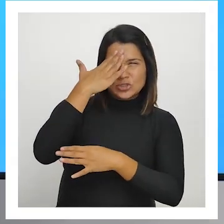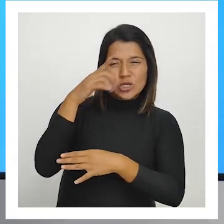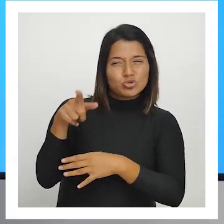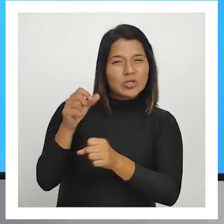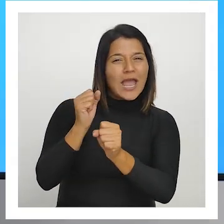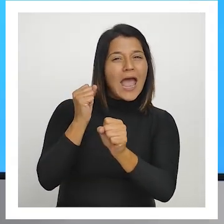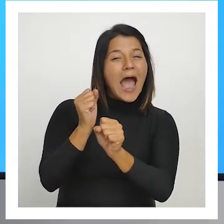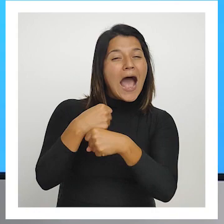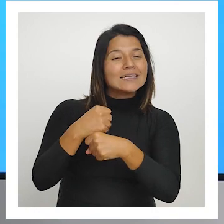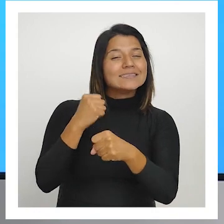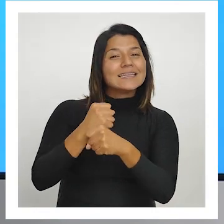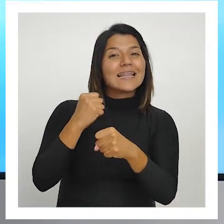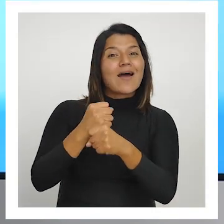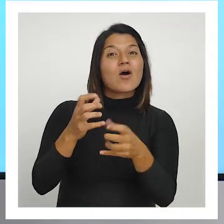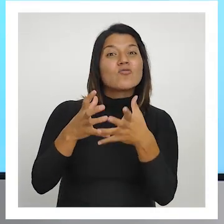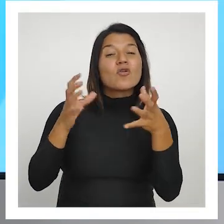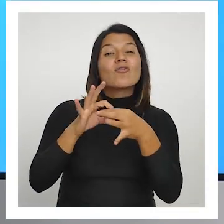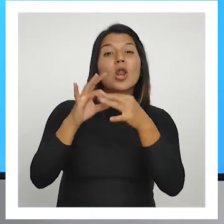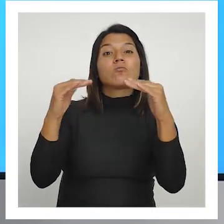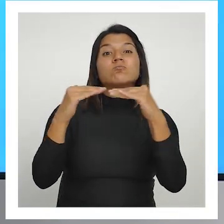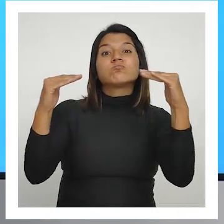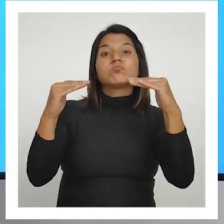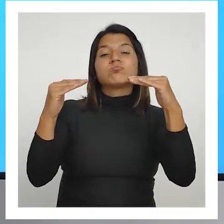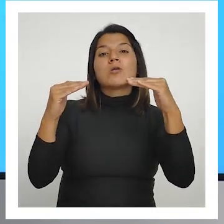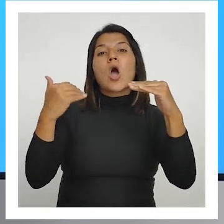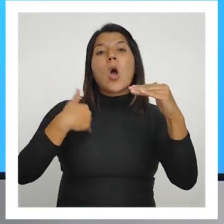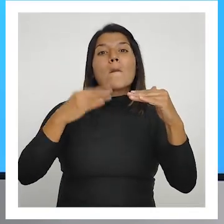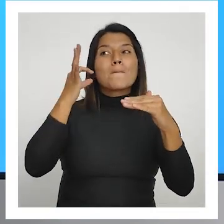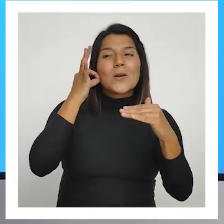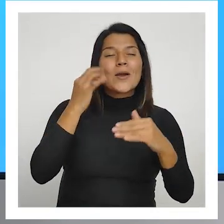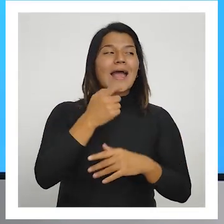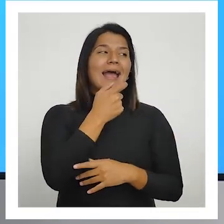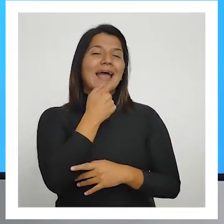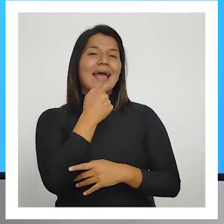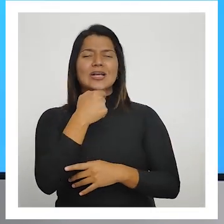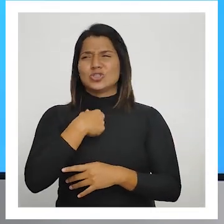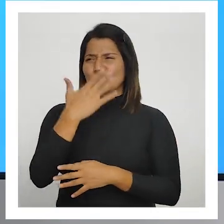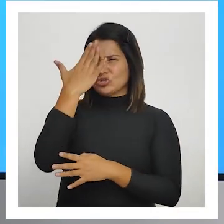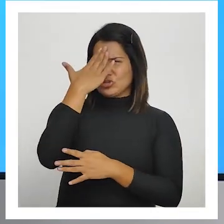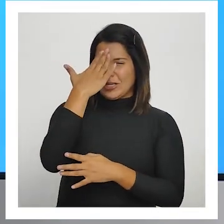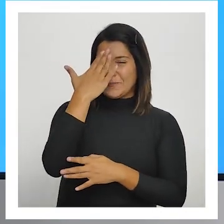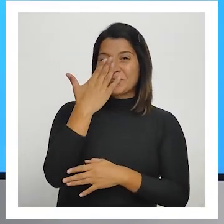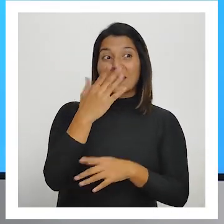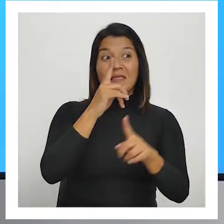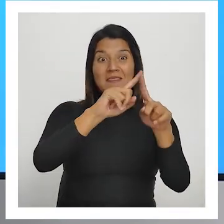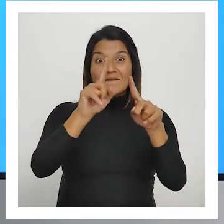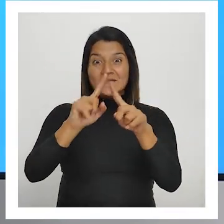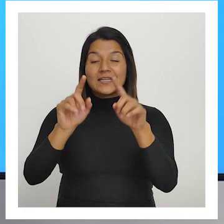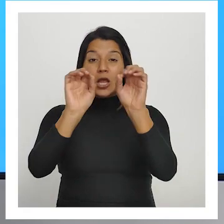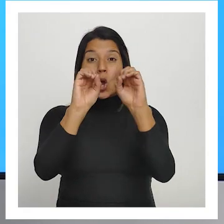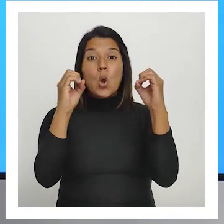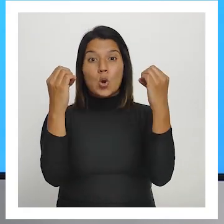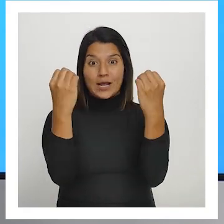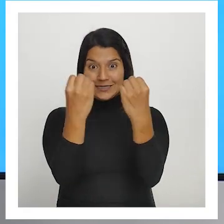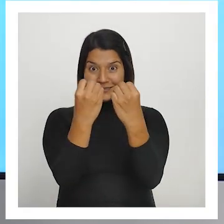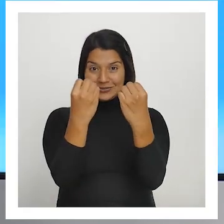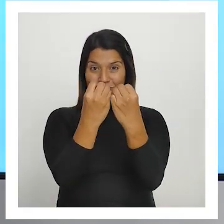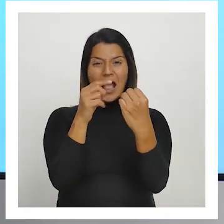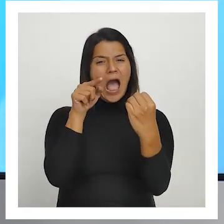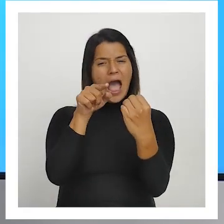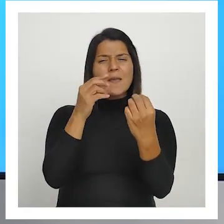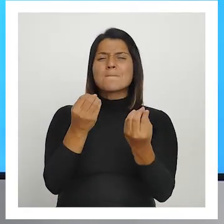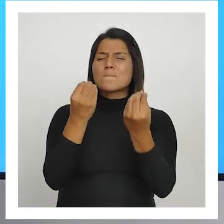trabajo enorme en el tema de equidad de género. Sé que organizaciones en las que